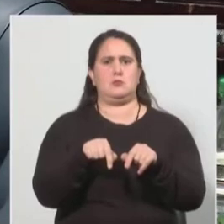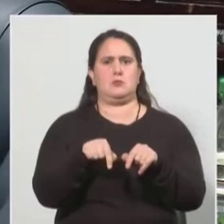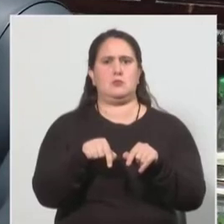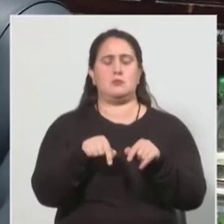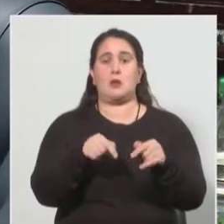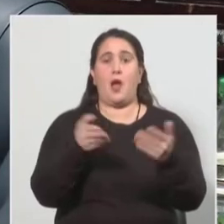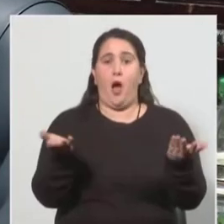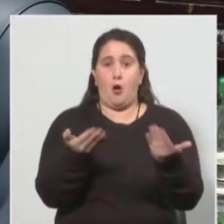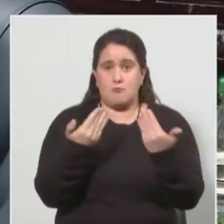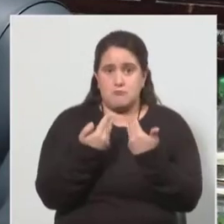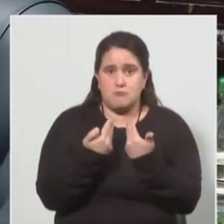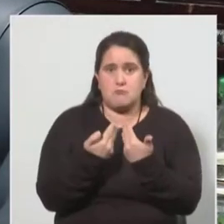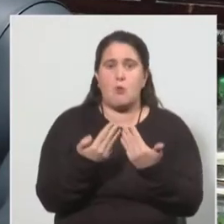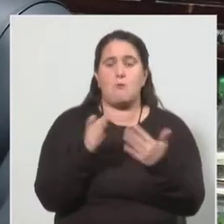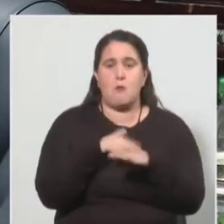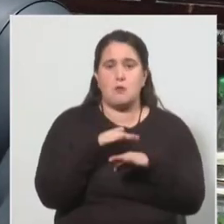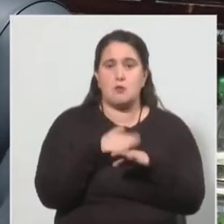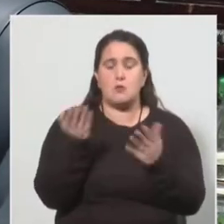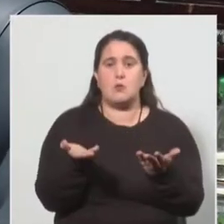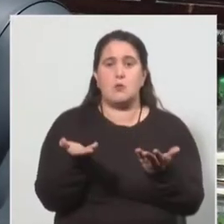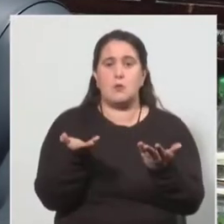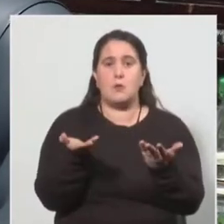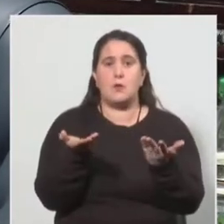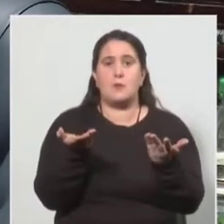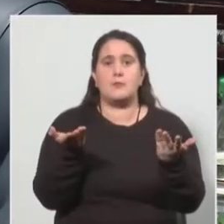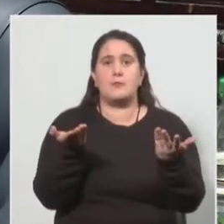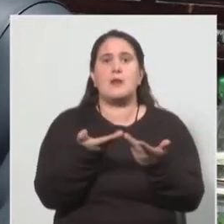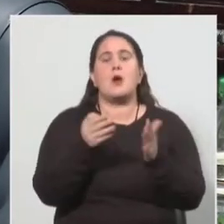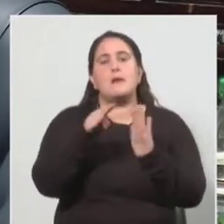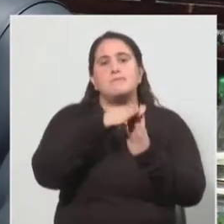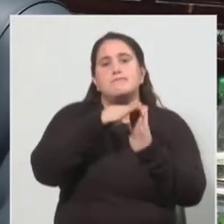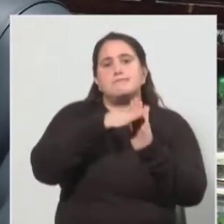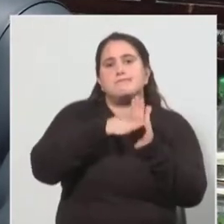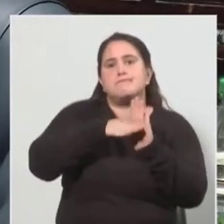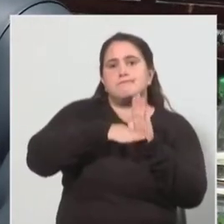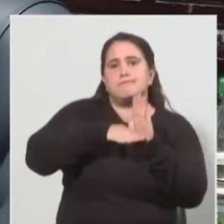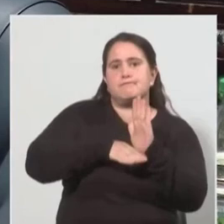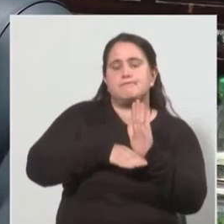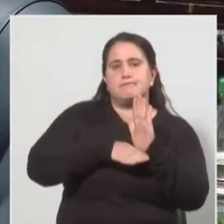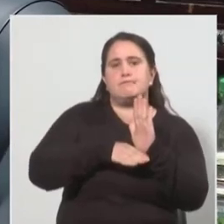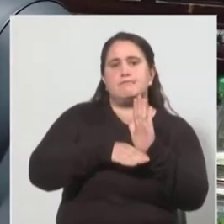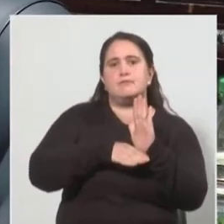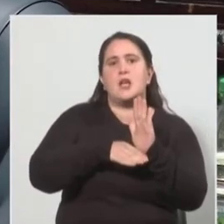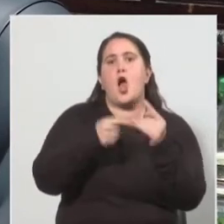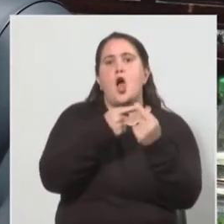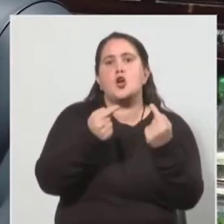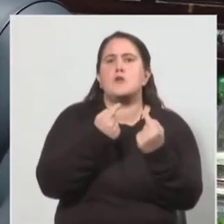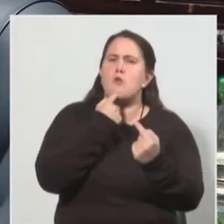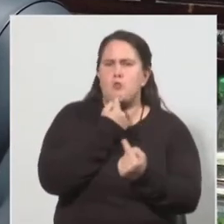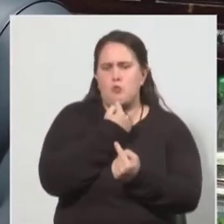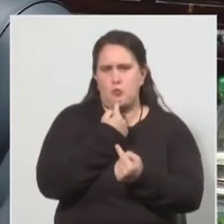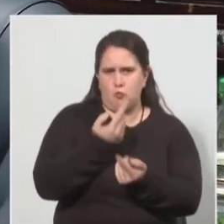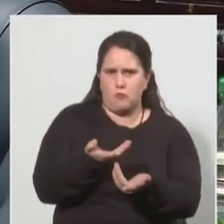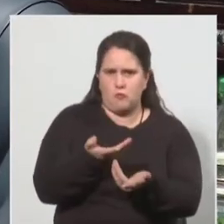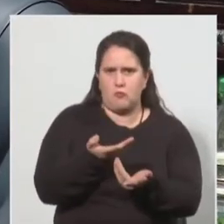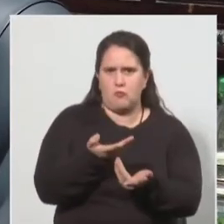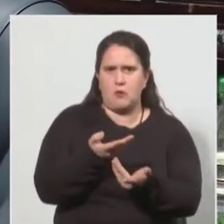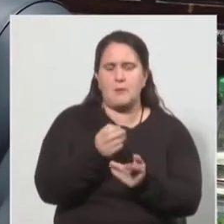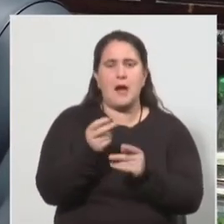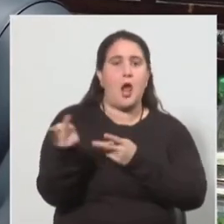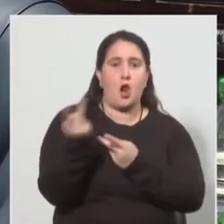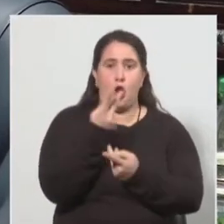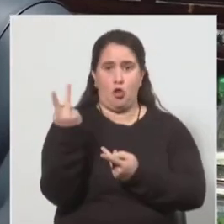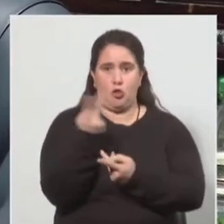A partir de este momento, señora presidenta, vamos a enumerar el conjunto de interrogantes para